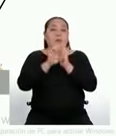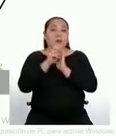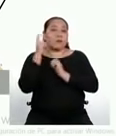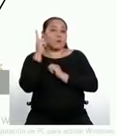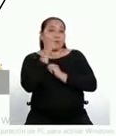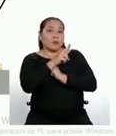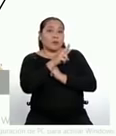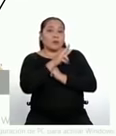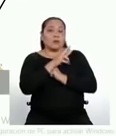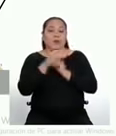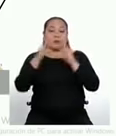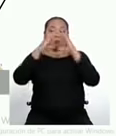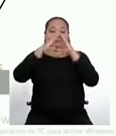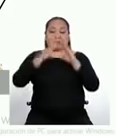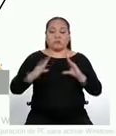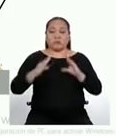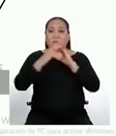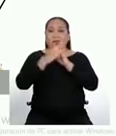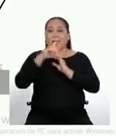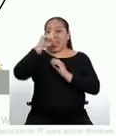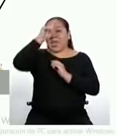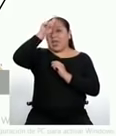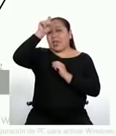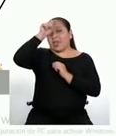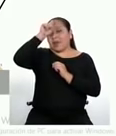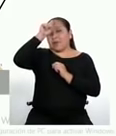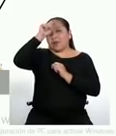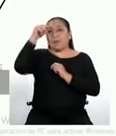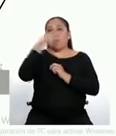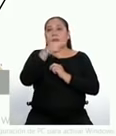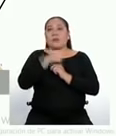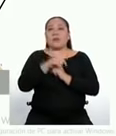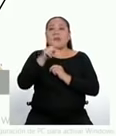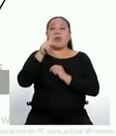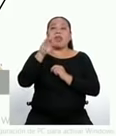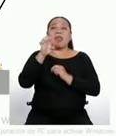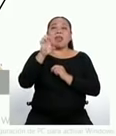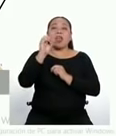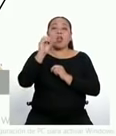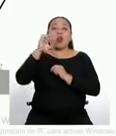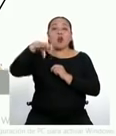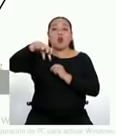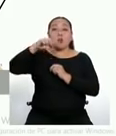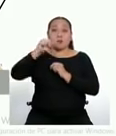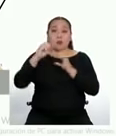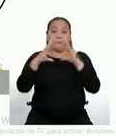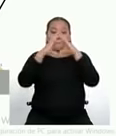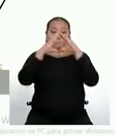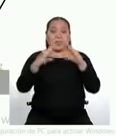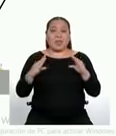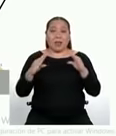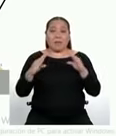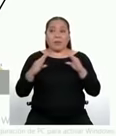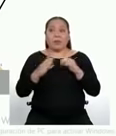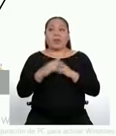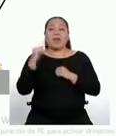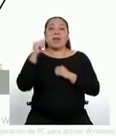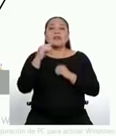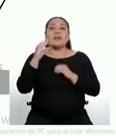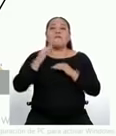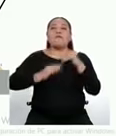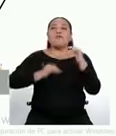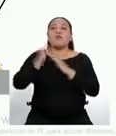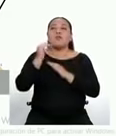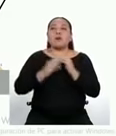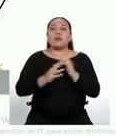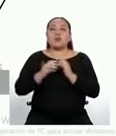tenemos las pirámides egipcias. Por ejemplo, esta es la pirámide de Keops. Esta pirámide está conformada por